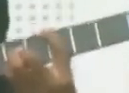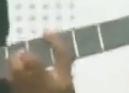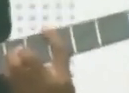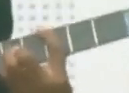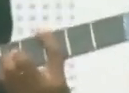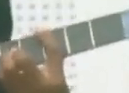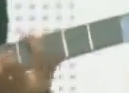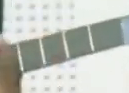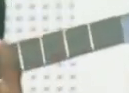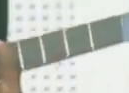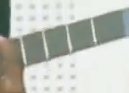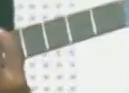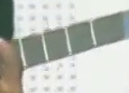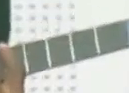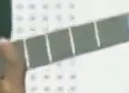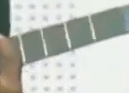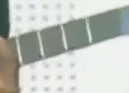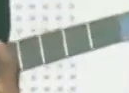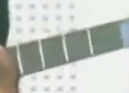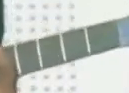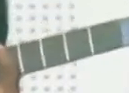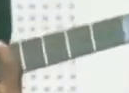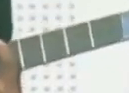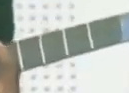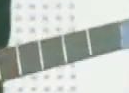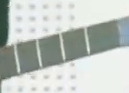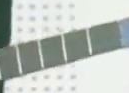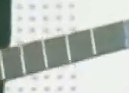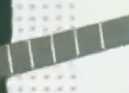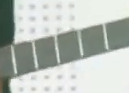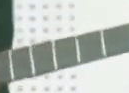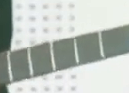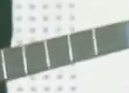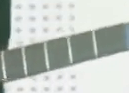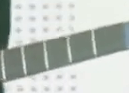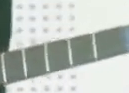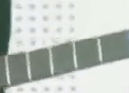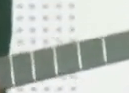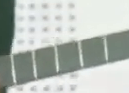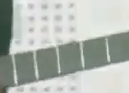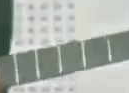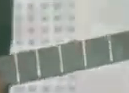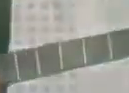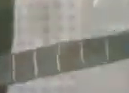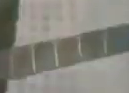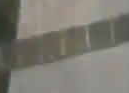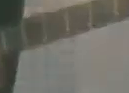su manera de estar vivo nunca va a tener medida, no.